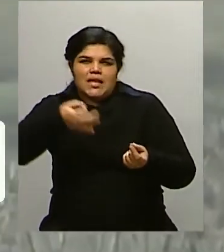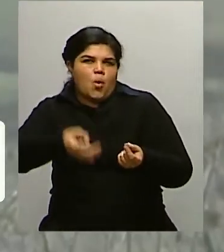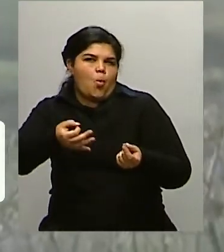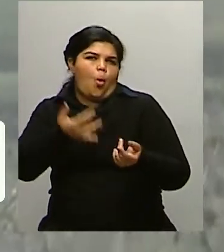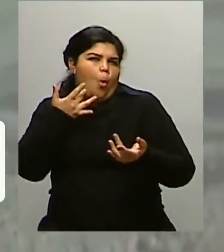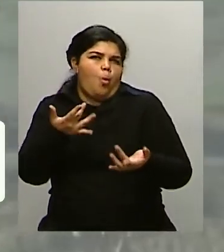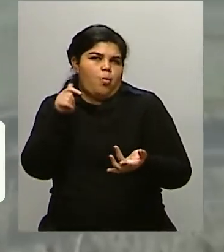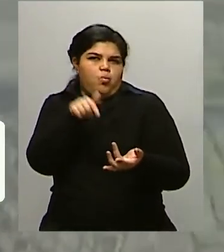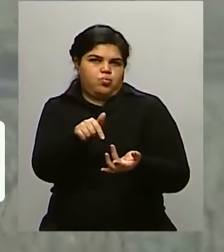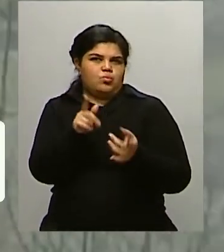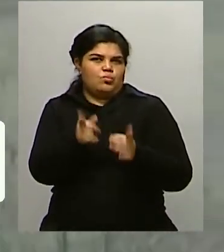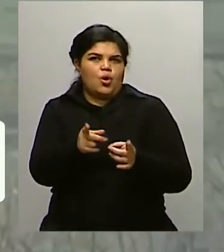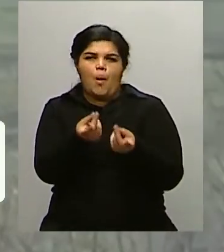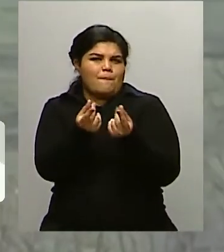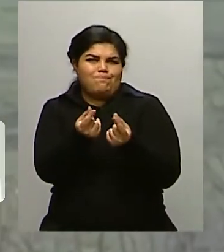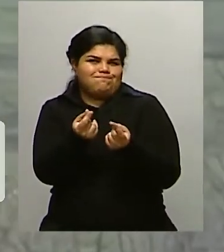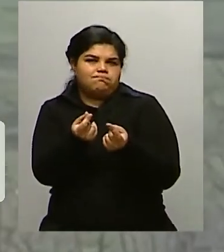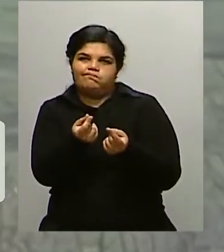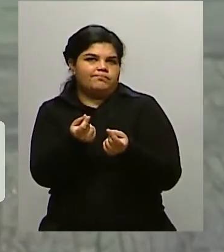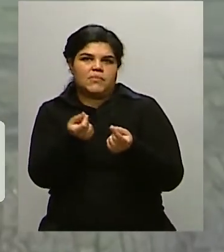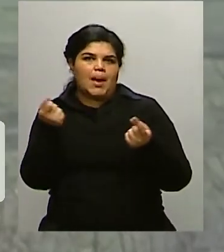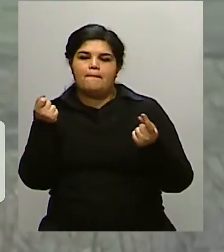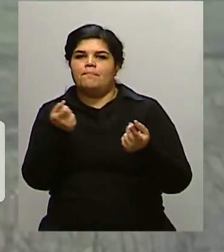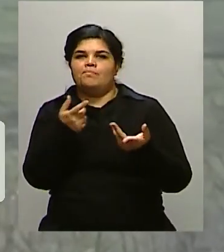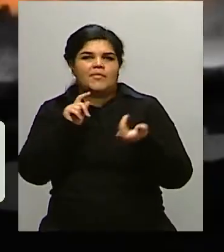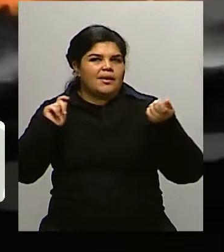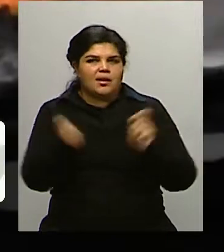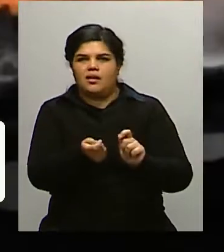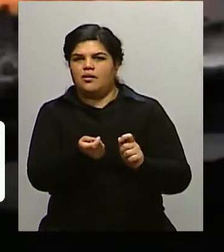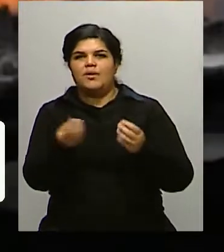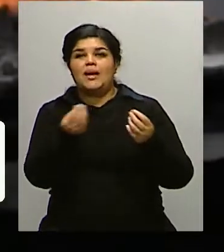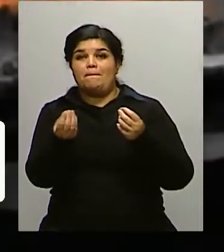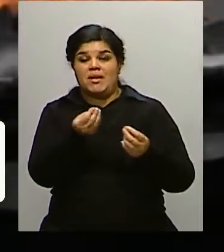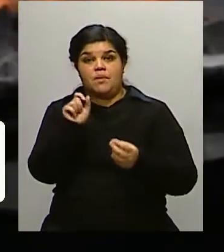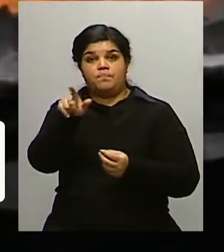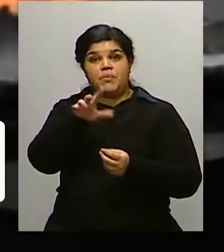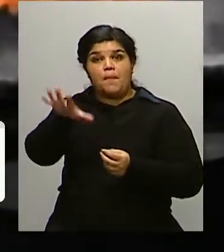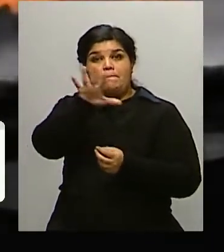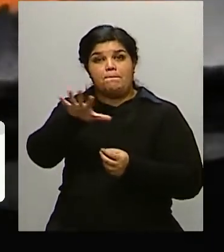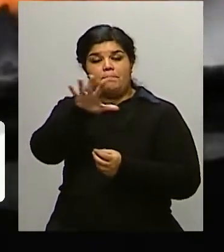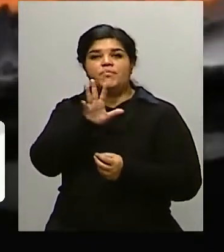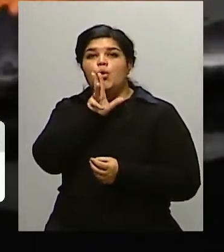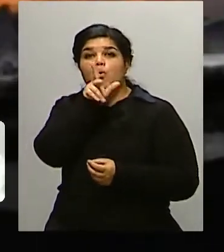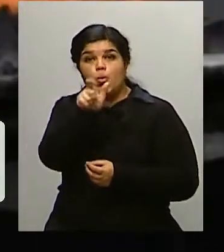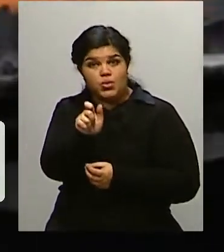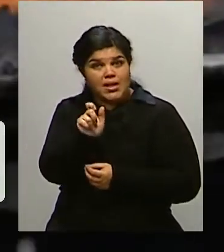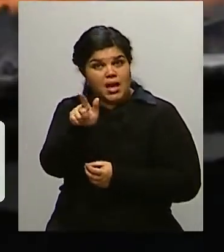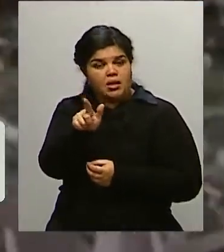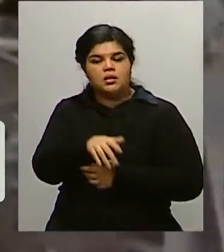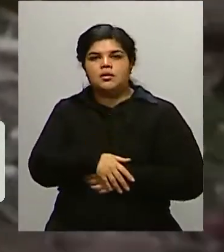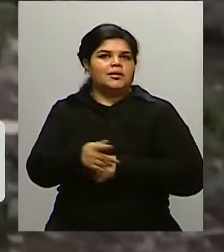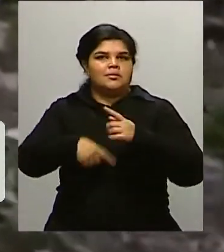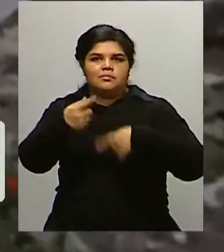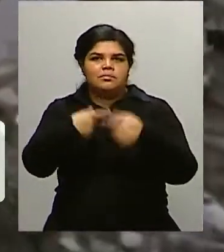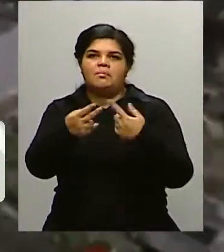que Rusia es un exportador, es un importantísimo de recursos